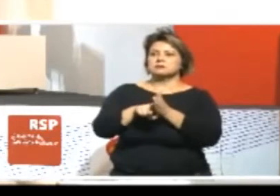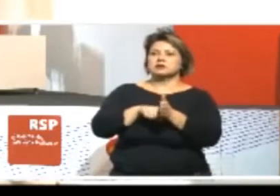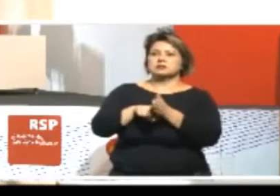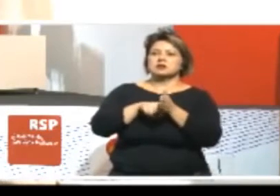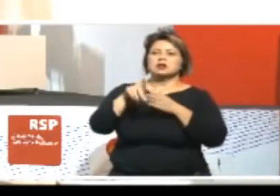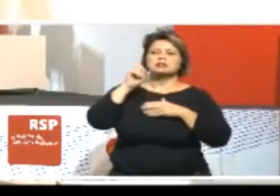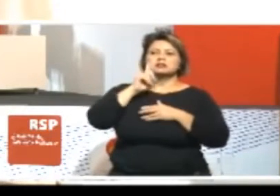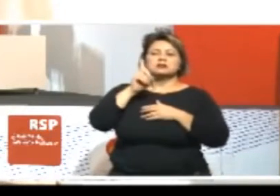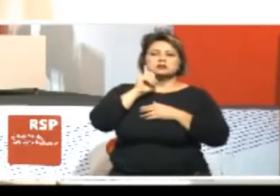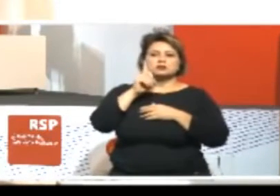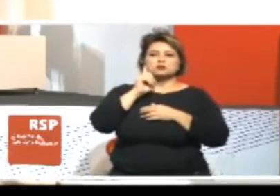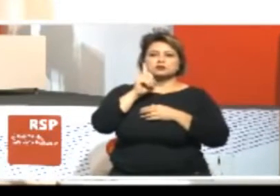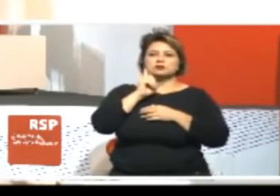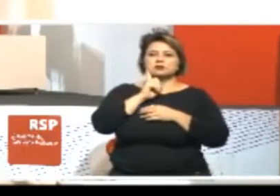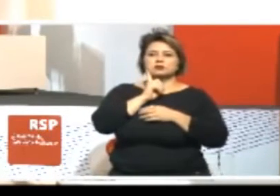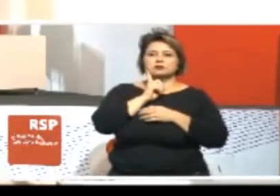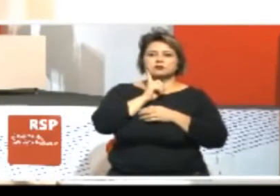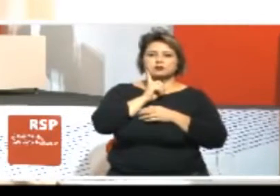En términos de